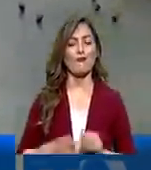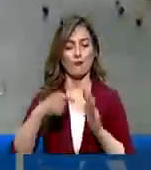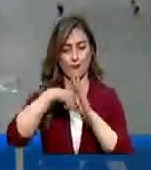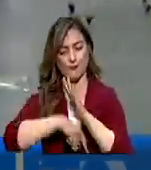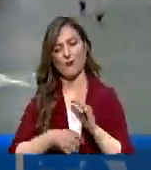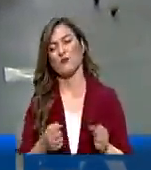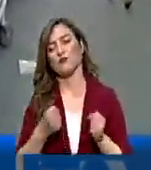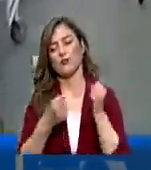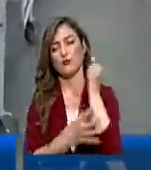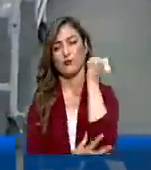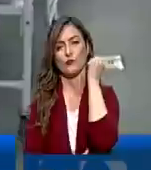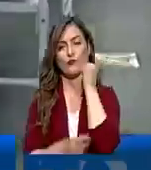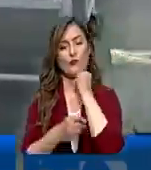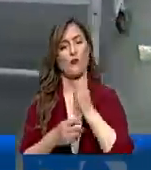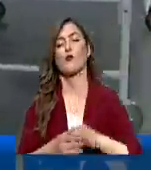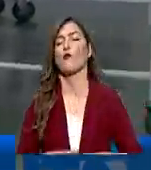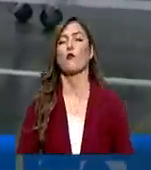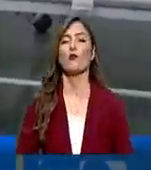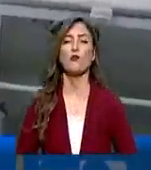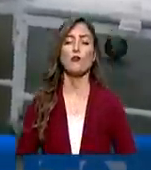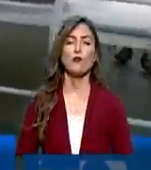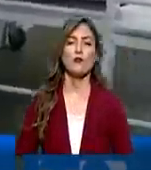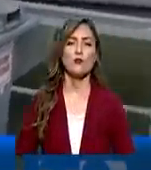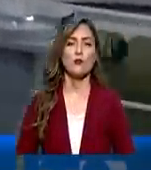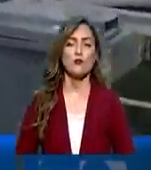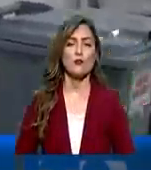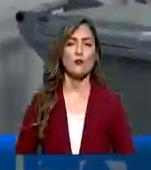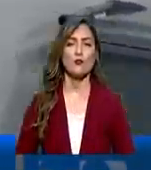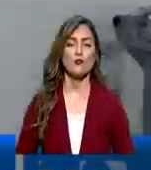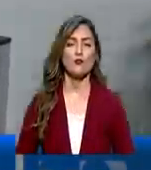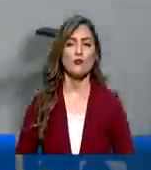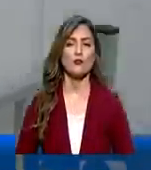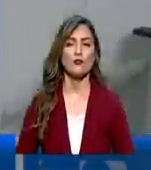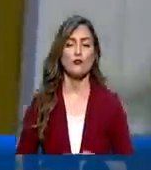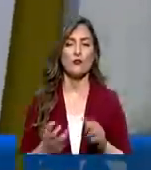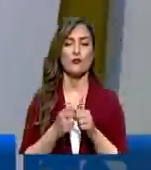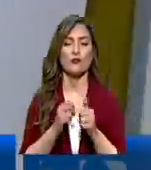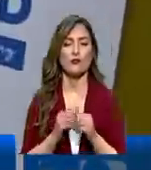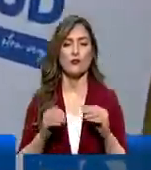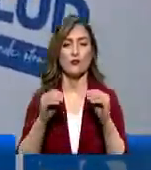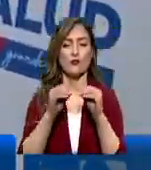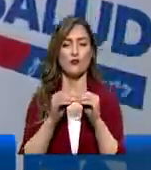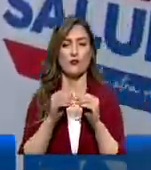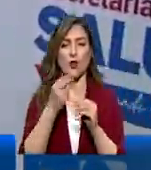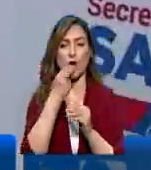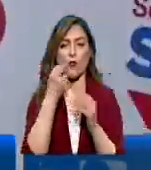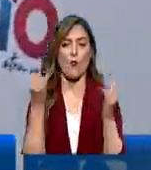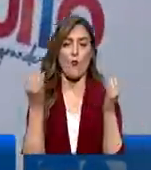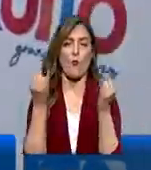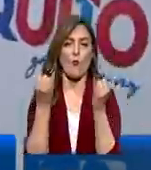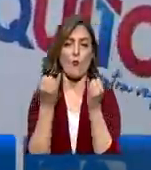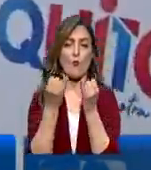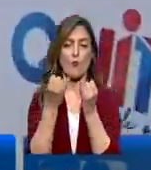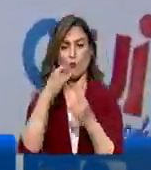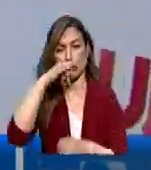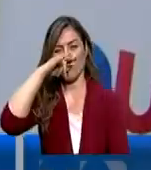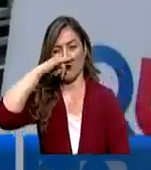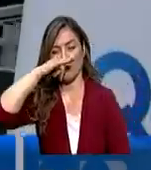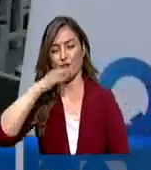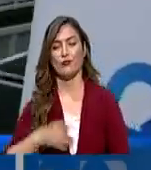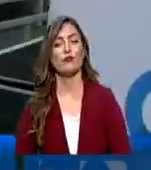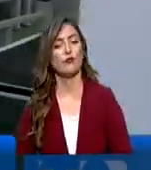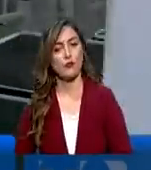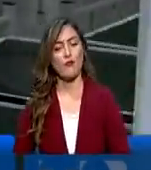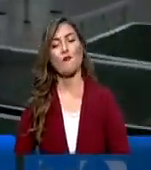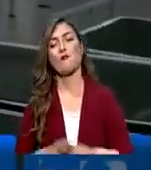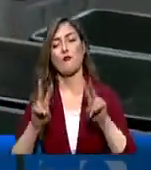manera. Sabemos de que tenemos muchos más problemas ahora de desnutrición crónica infantil. Es uno de